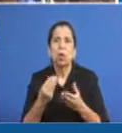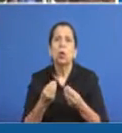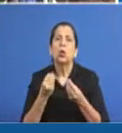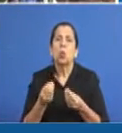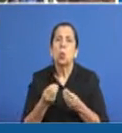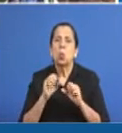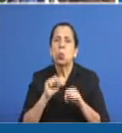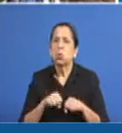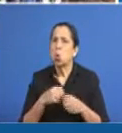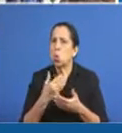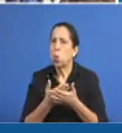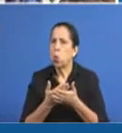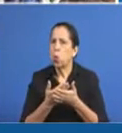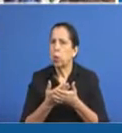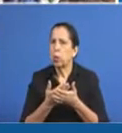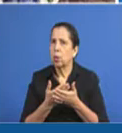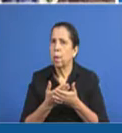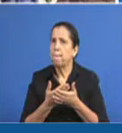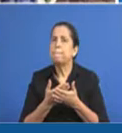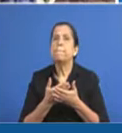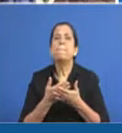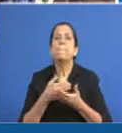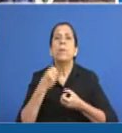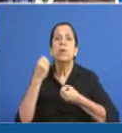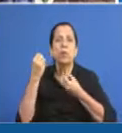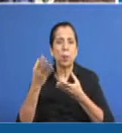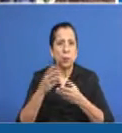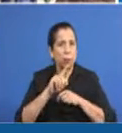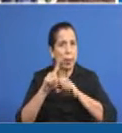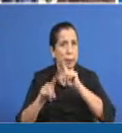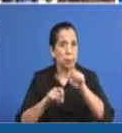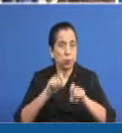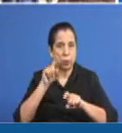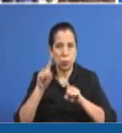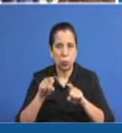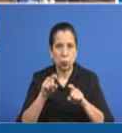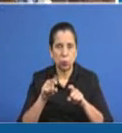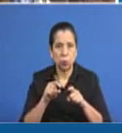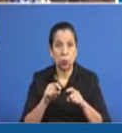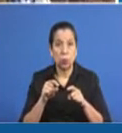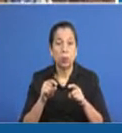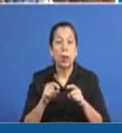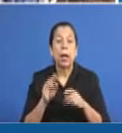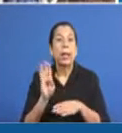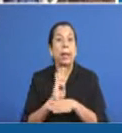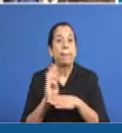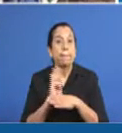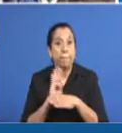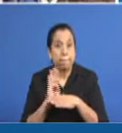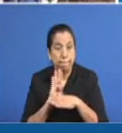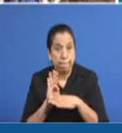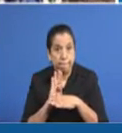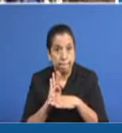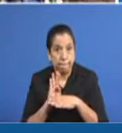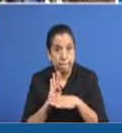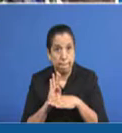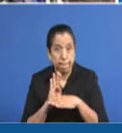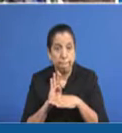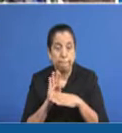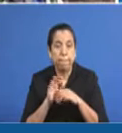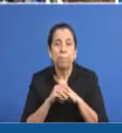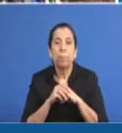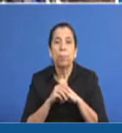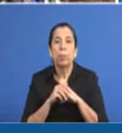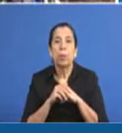estas opciones para por supuesto hacer esas consultas a nivel bancario. Esta entidad